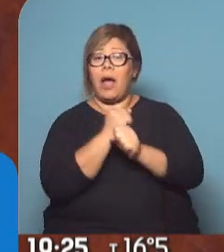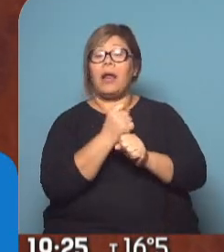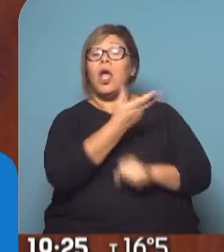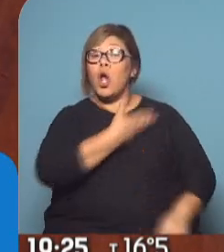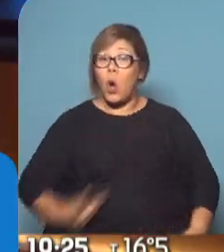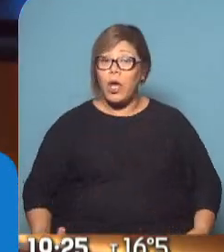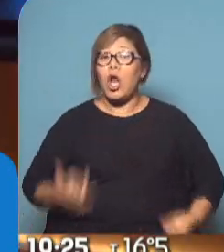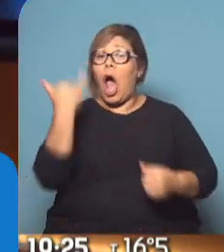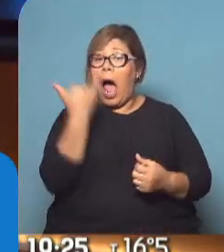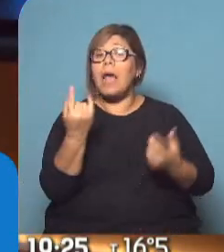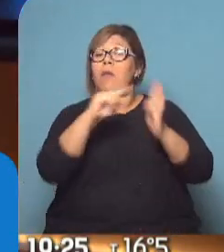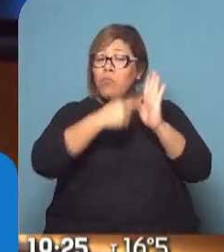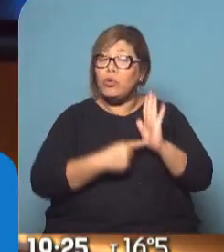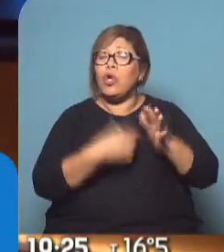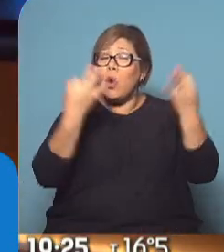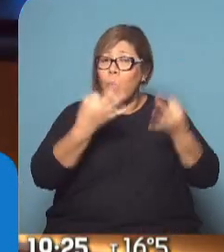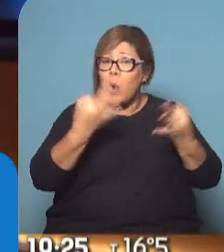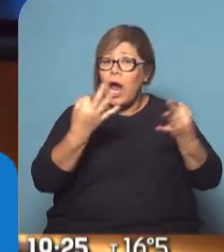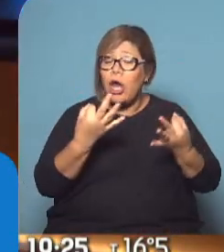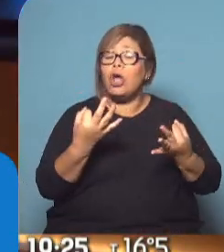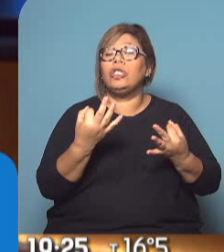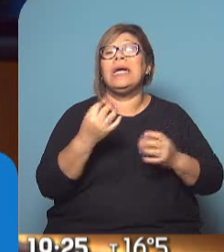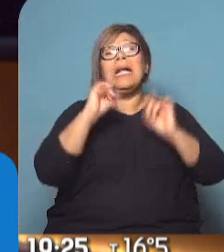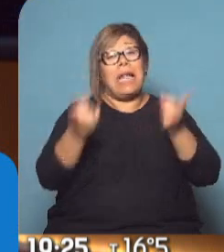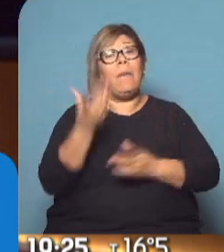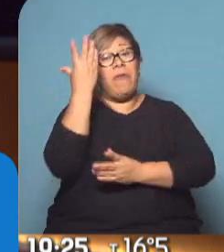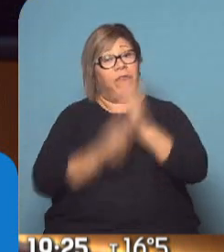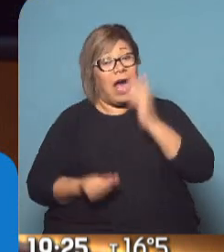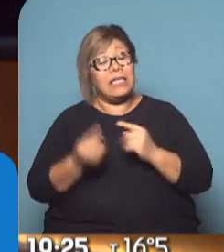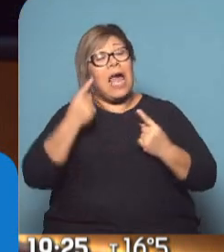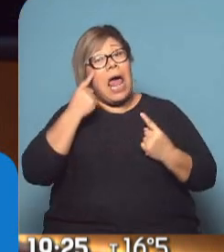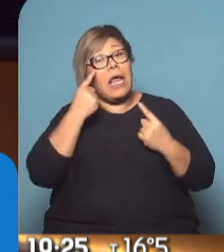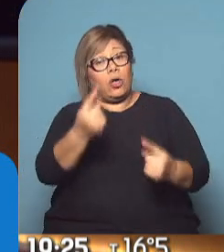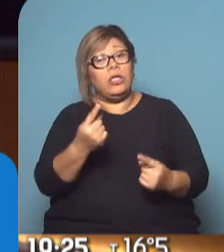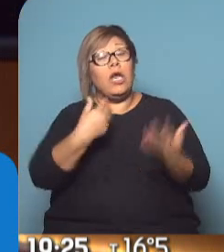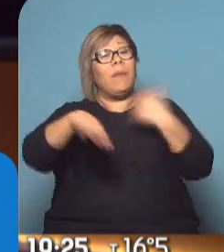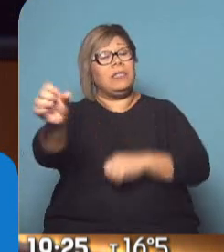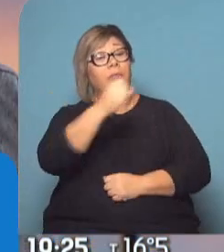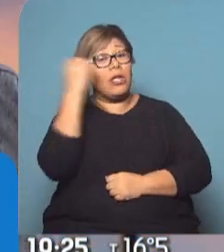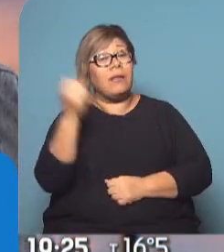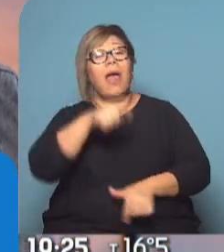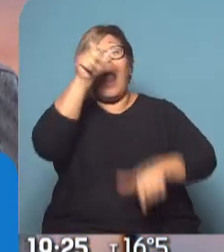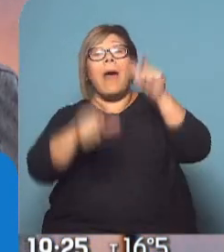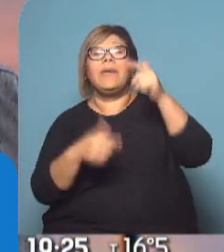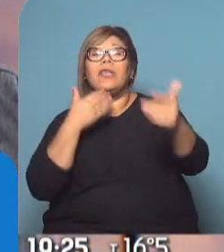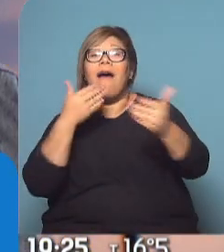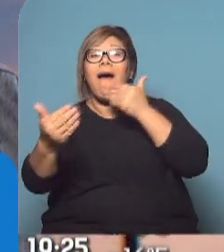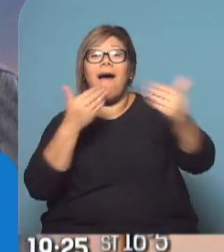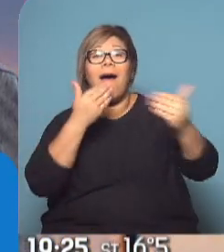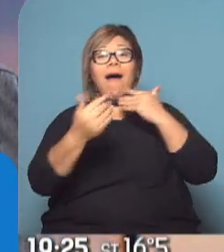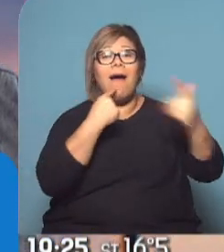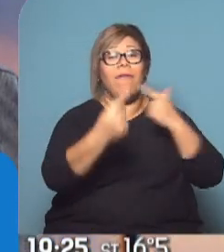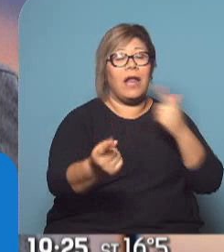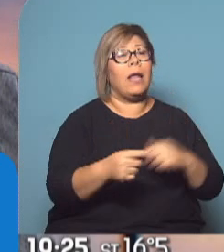este gobierno reconocer los errores y creo que es importante fundamentalmente hablar con la gente la convención del radicalismo